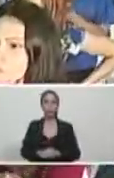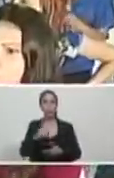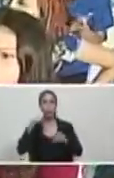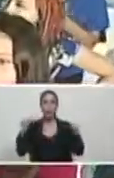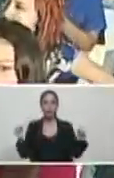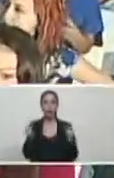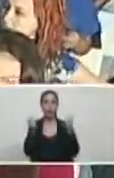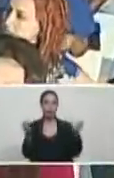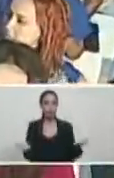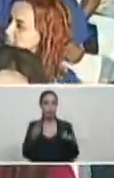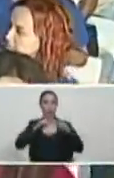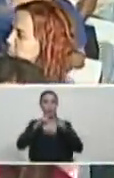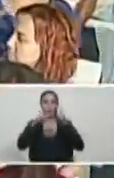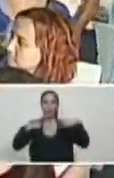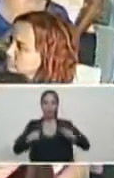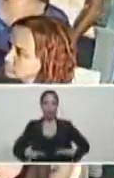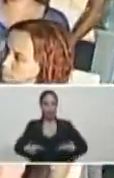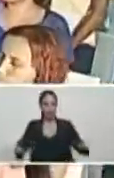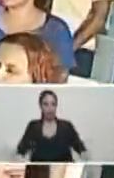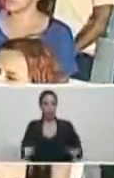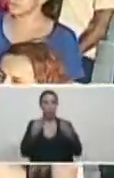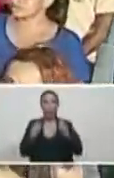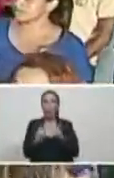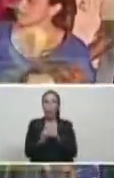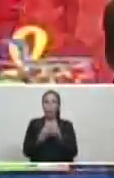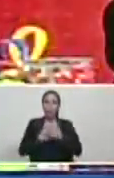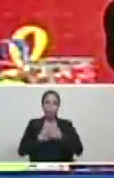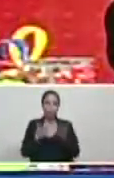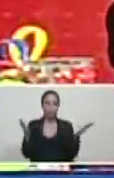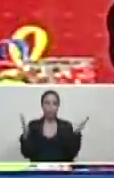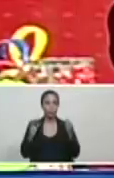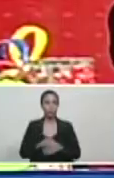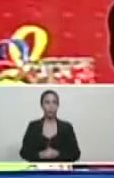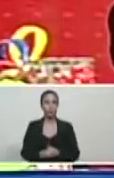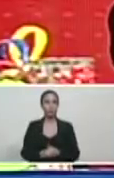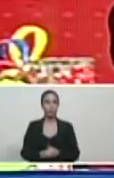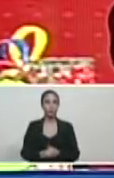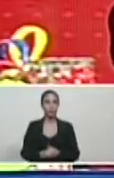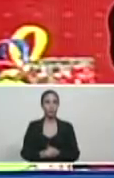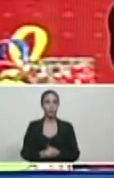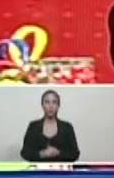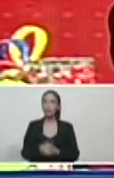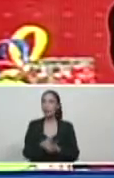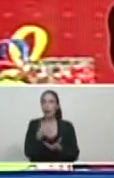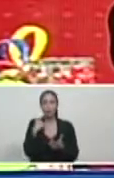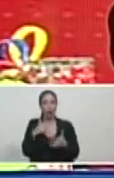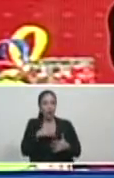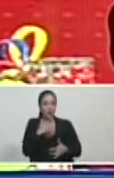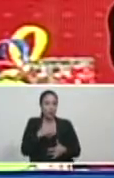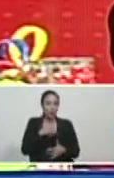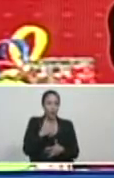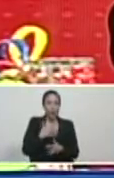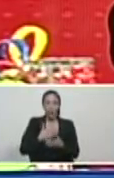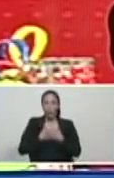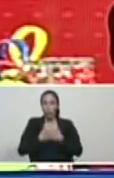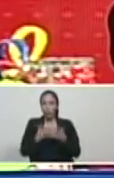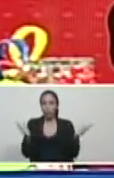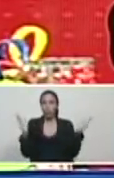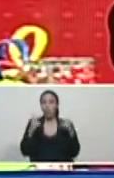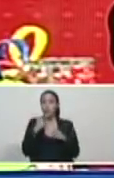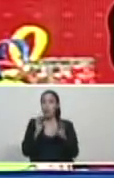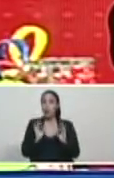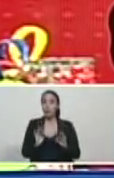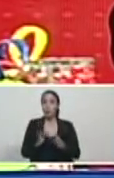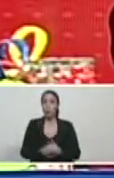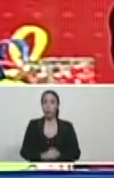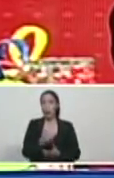paz y la vida. Y digamos siempre, en cada acto, en cada evento, lo que